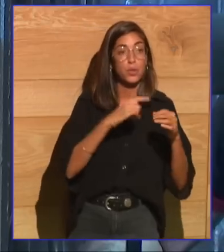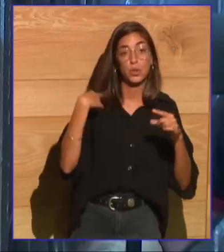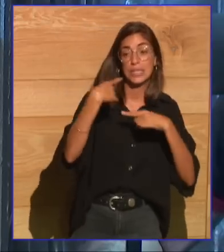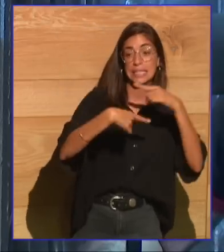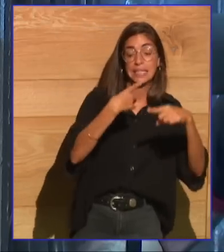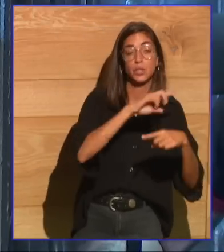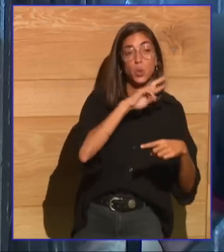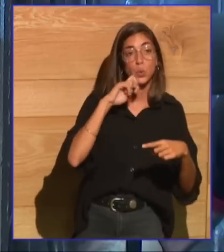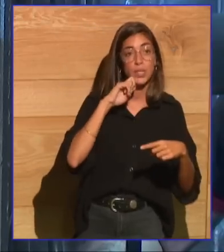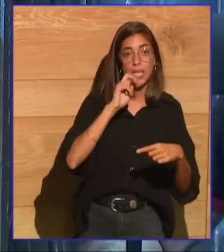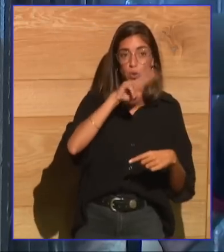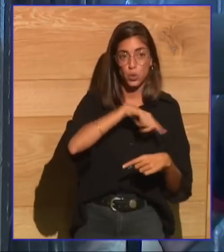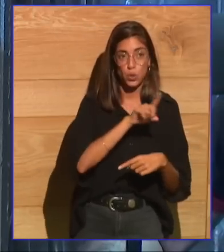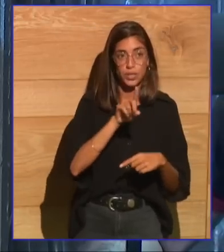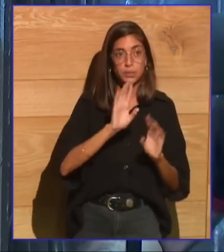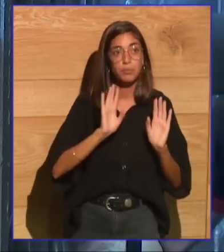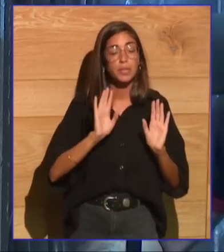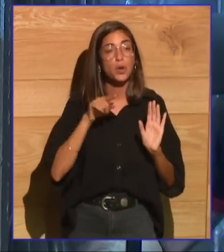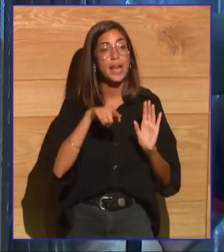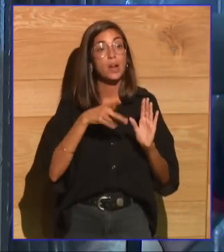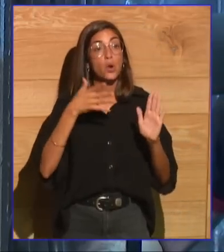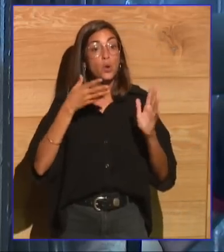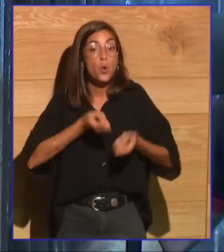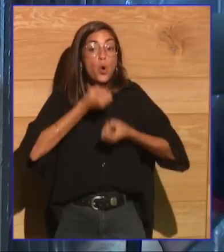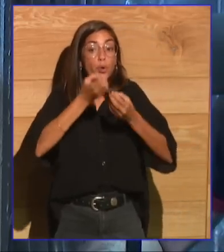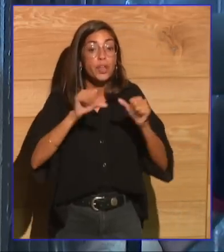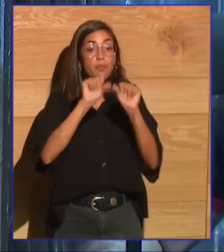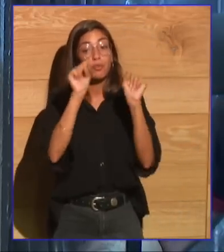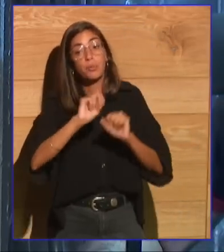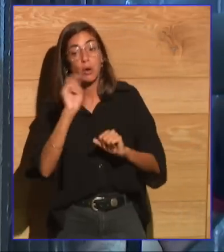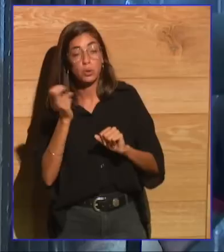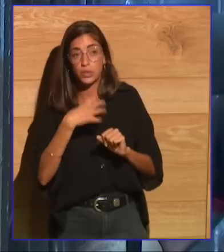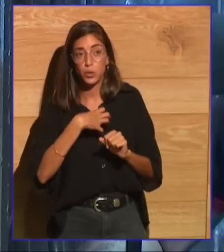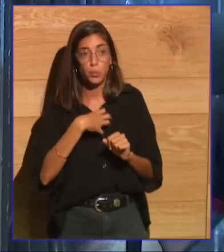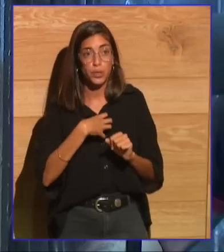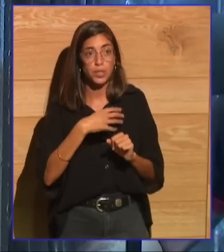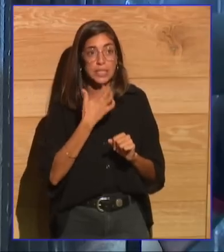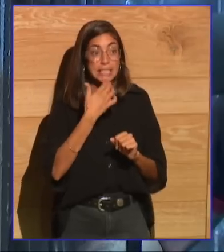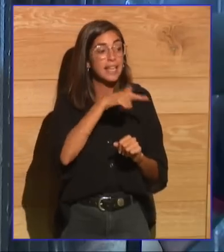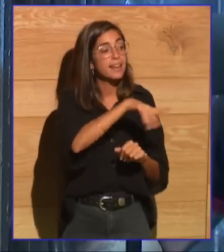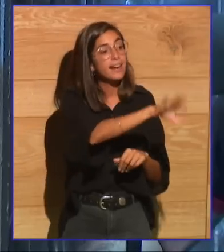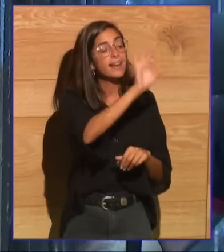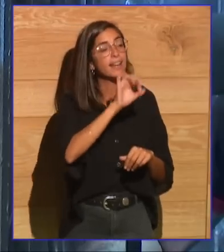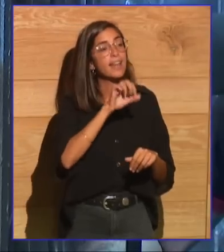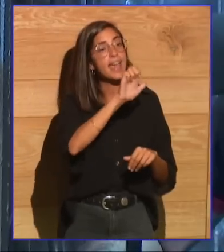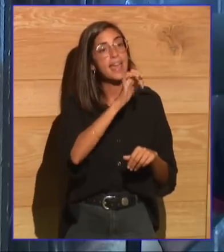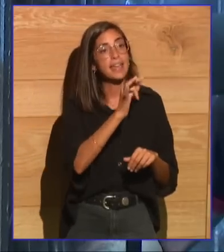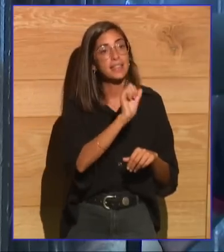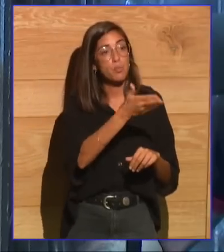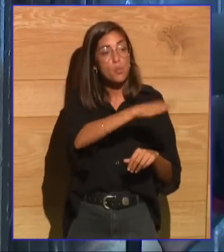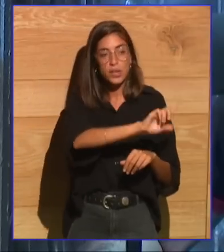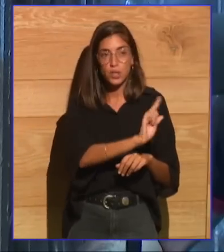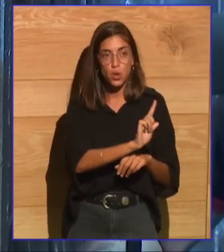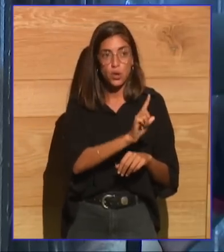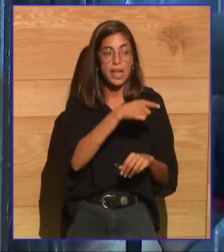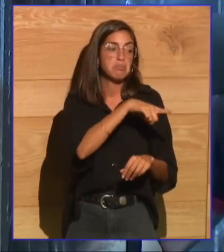como a que simplemente que es una historia que no podía contar la de otra manera si hubiera elegido que no muriera que simplemente se escaparan o lo que fuera tú